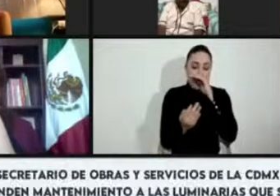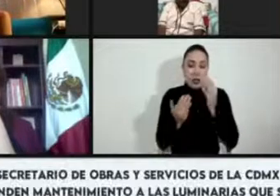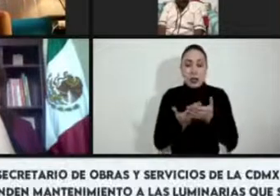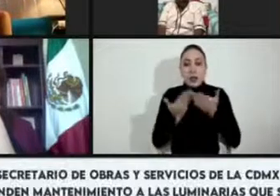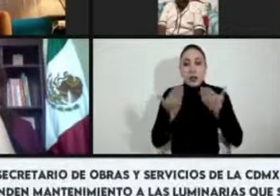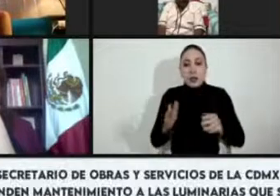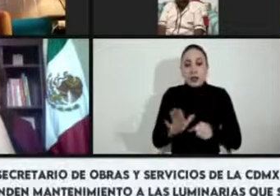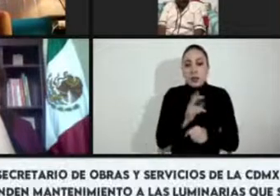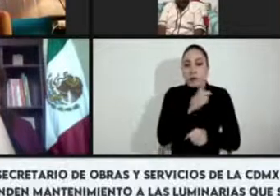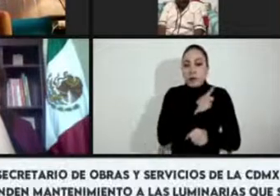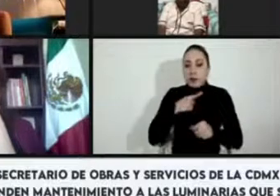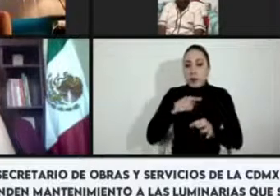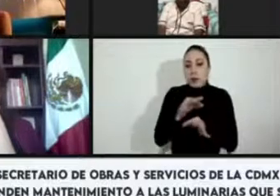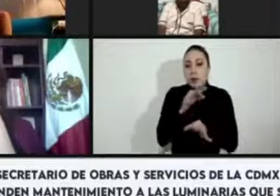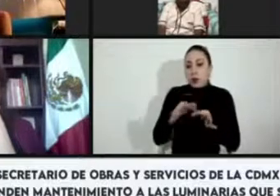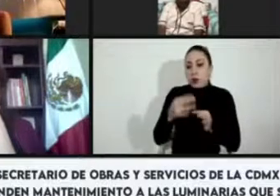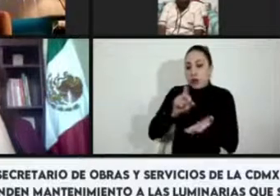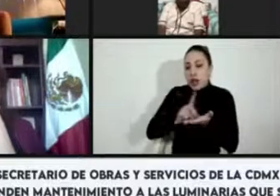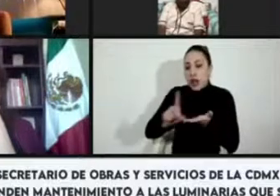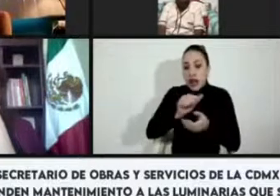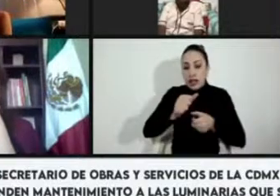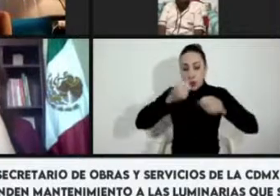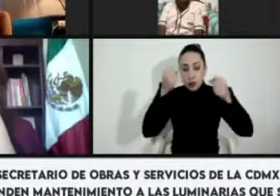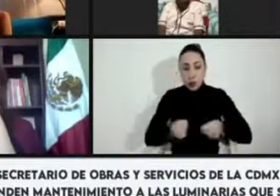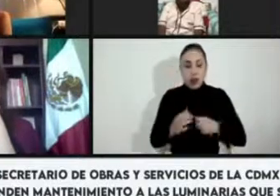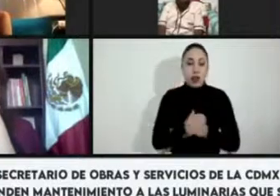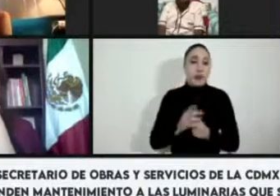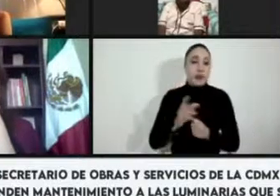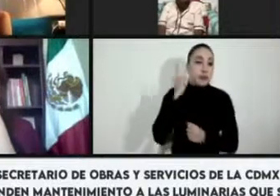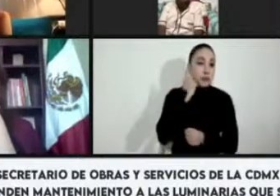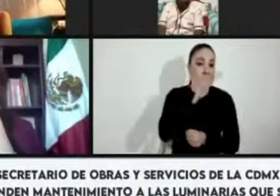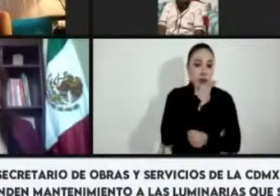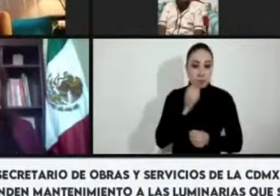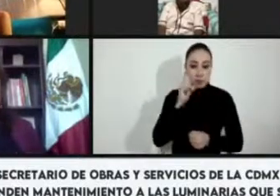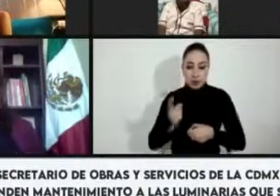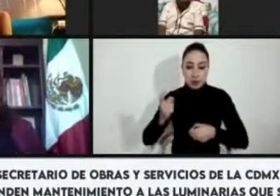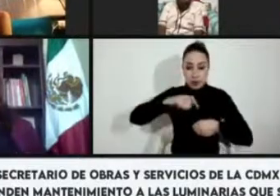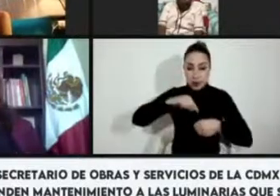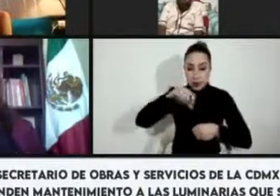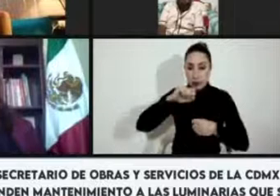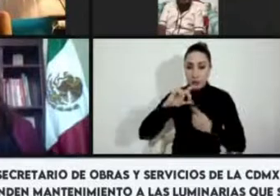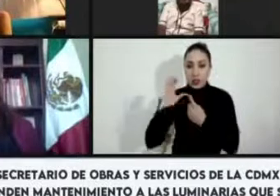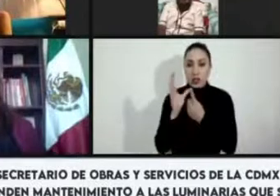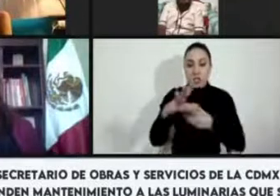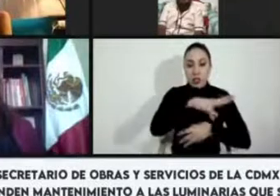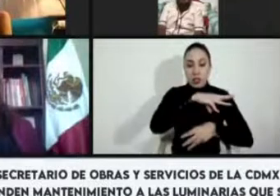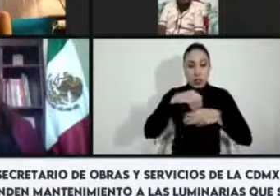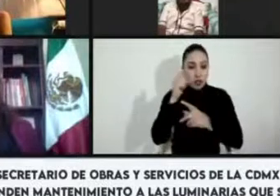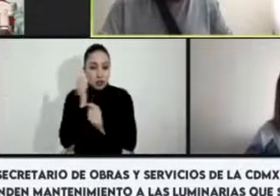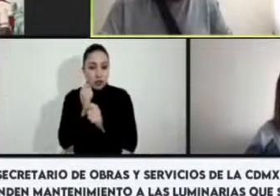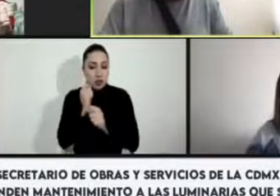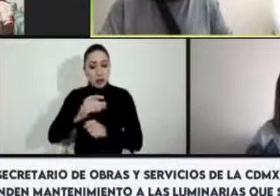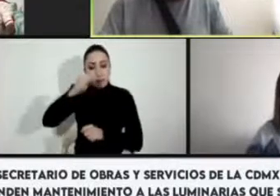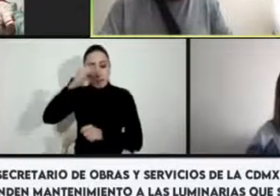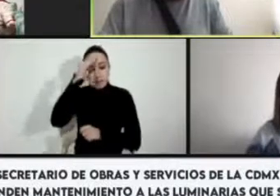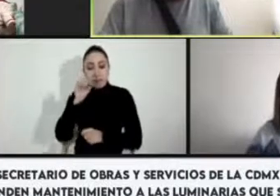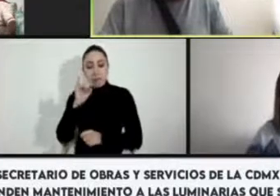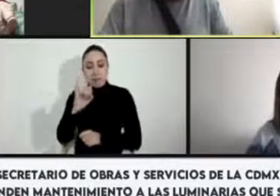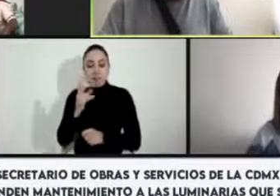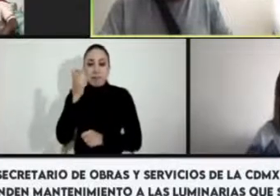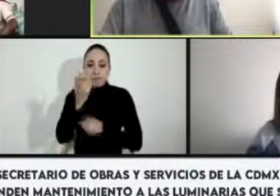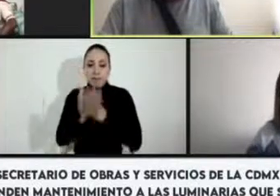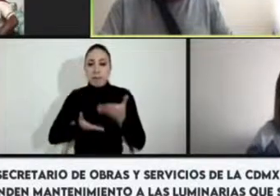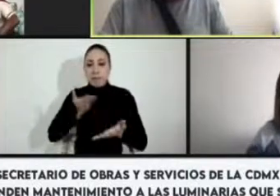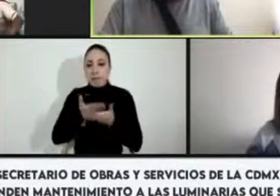seguridad. Las y los diputados que integramos la Comisión de Movilidad Sustentable consideramos viable el punto de acuerdo,